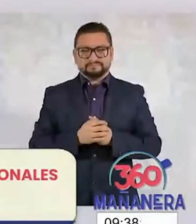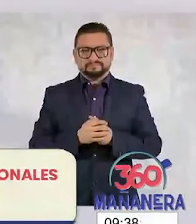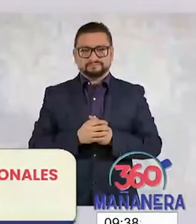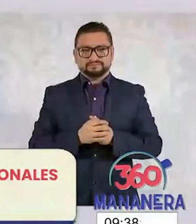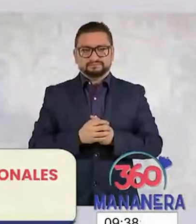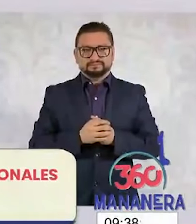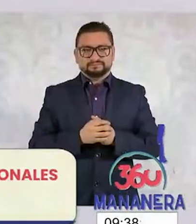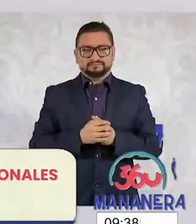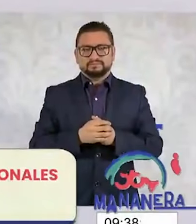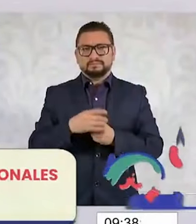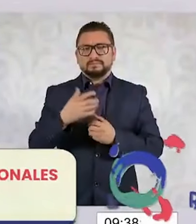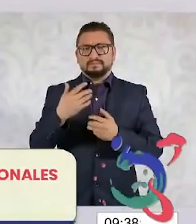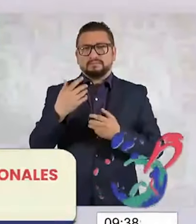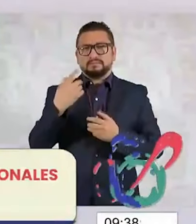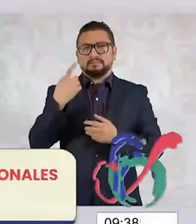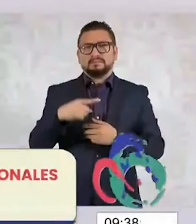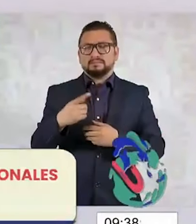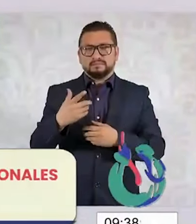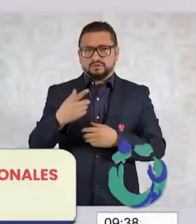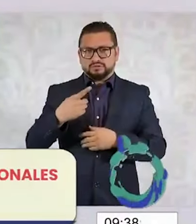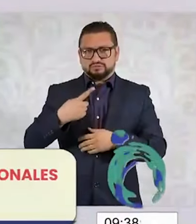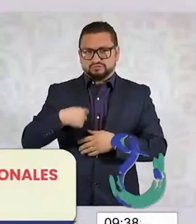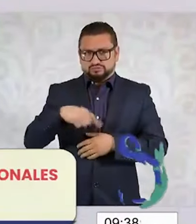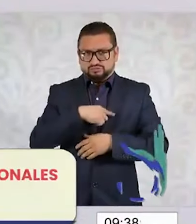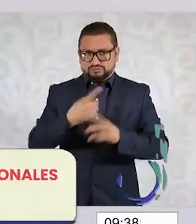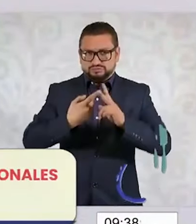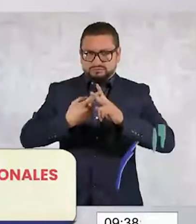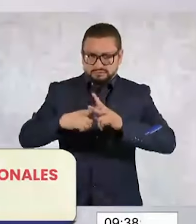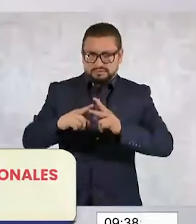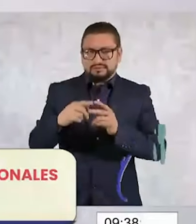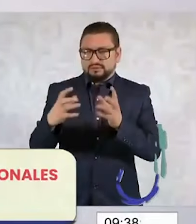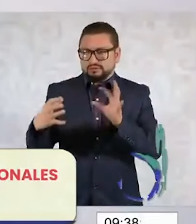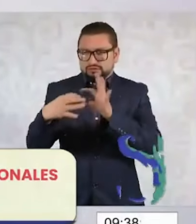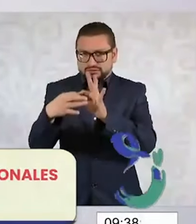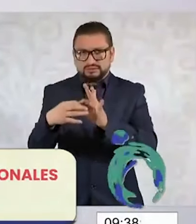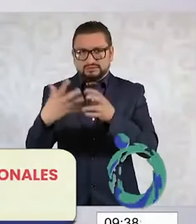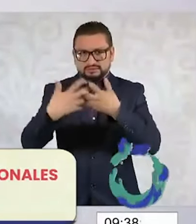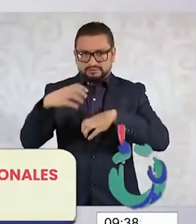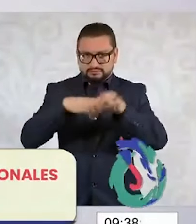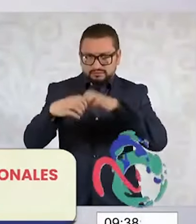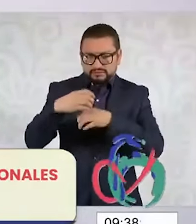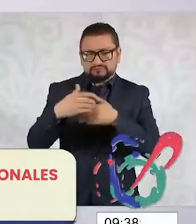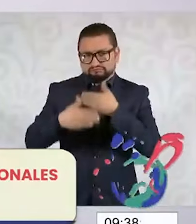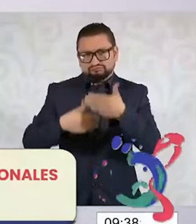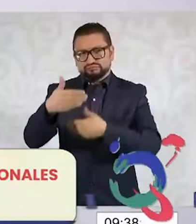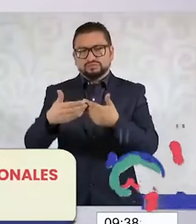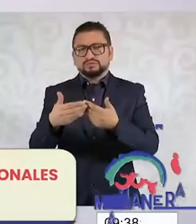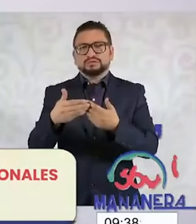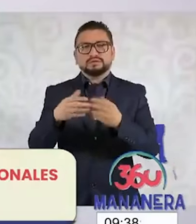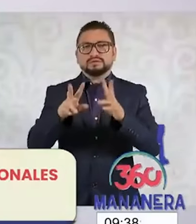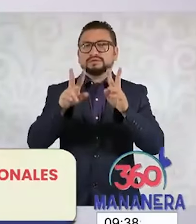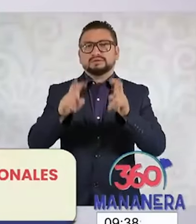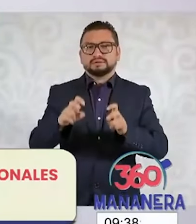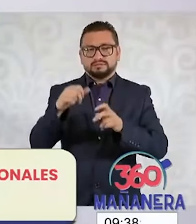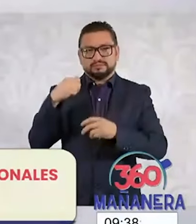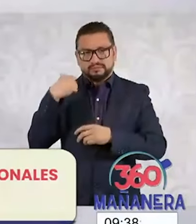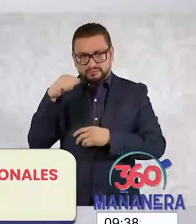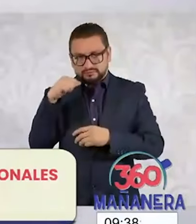e digamos iniciar esta agenda con el sector empresarial hablamos del tema de